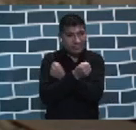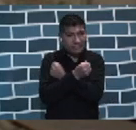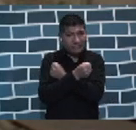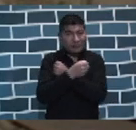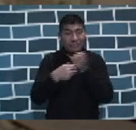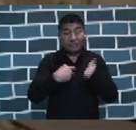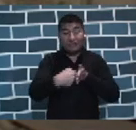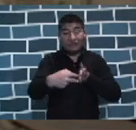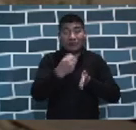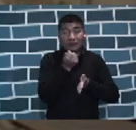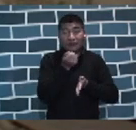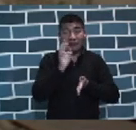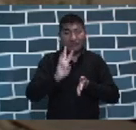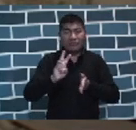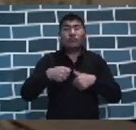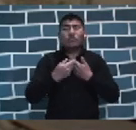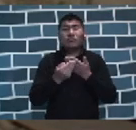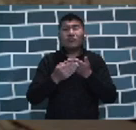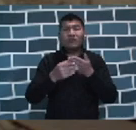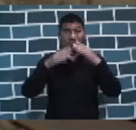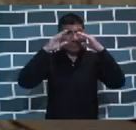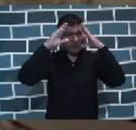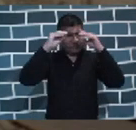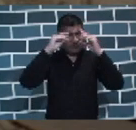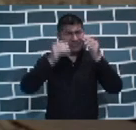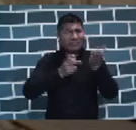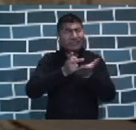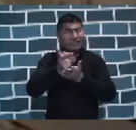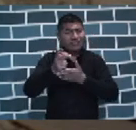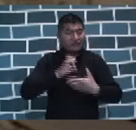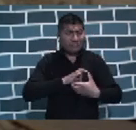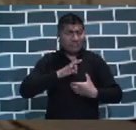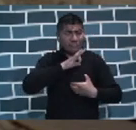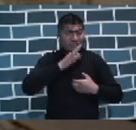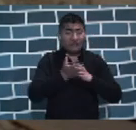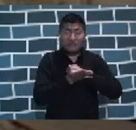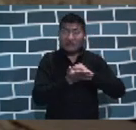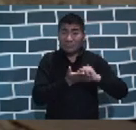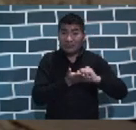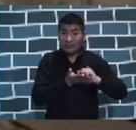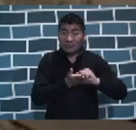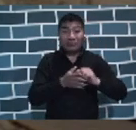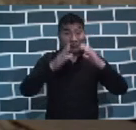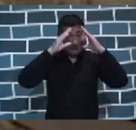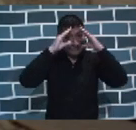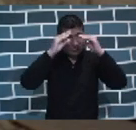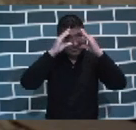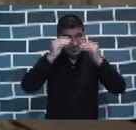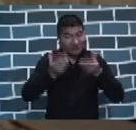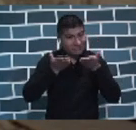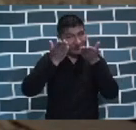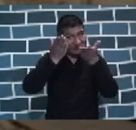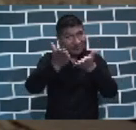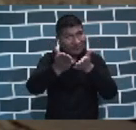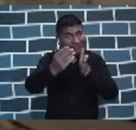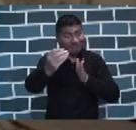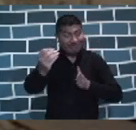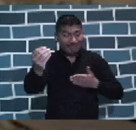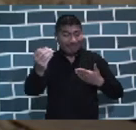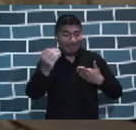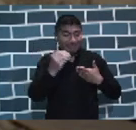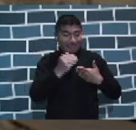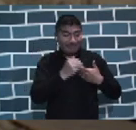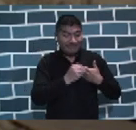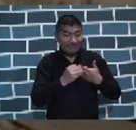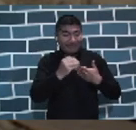como nos enseña la verdad el espíritu santo les enseñará introduciéndolos